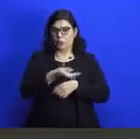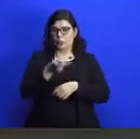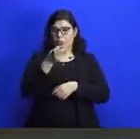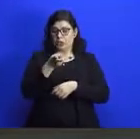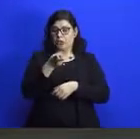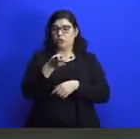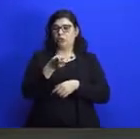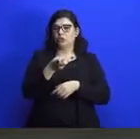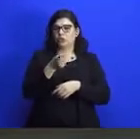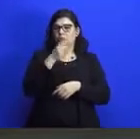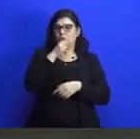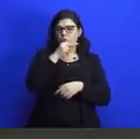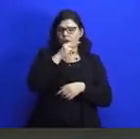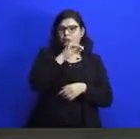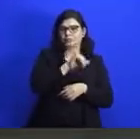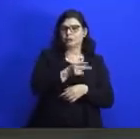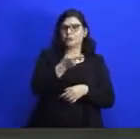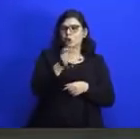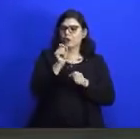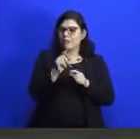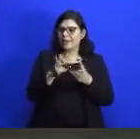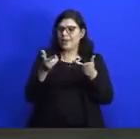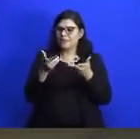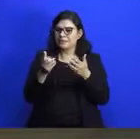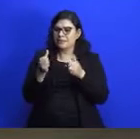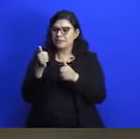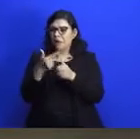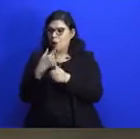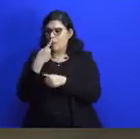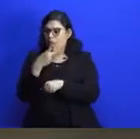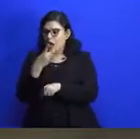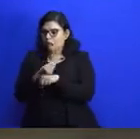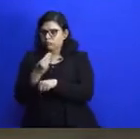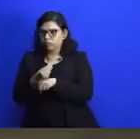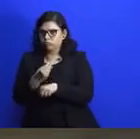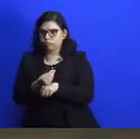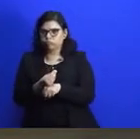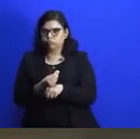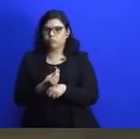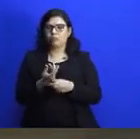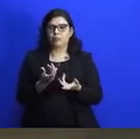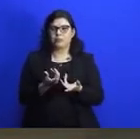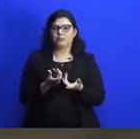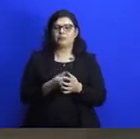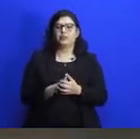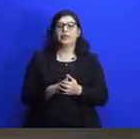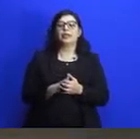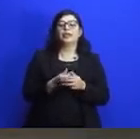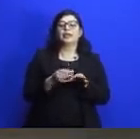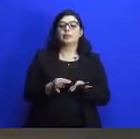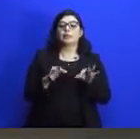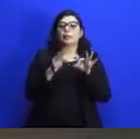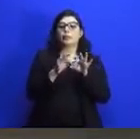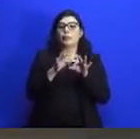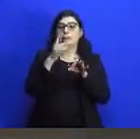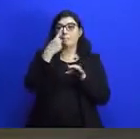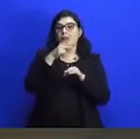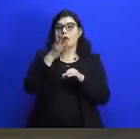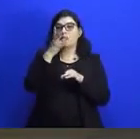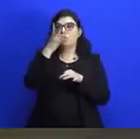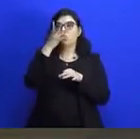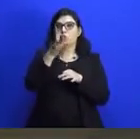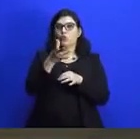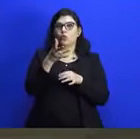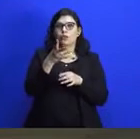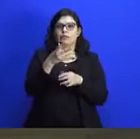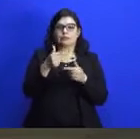también ocupar a todos, pues frena el desarrollo económico de nuestro país, desde que compromete el desarrollo de las futuras generaciones.